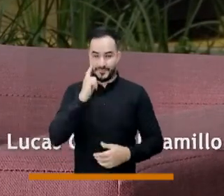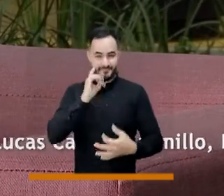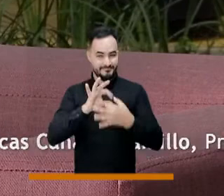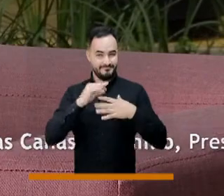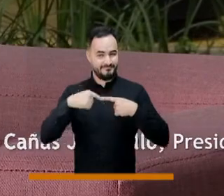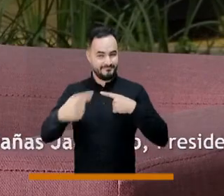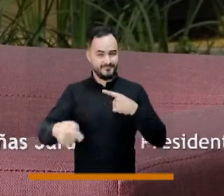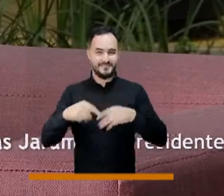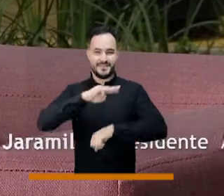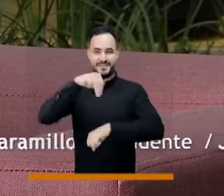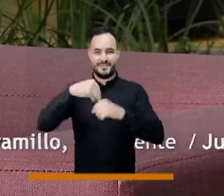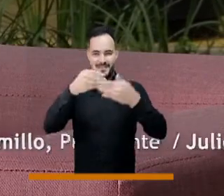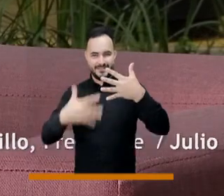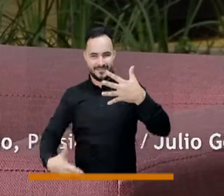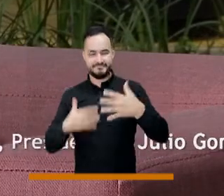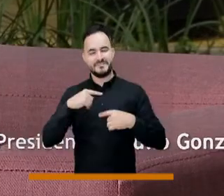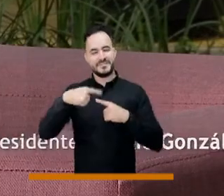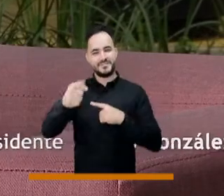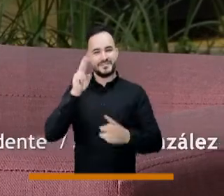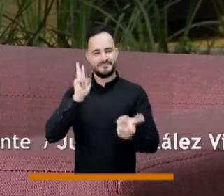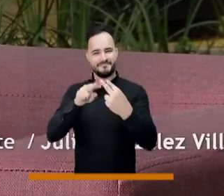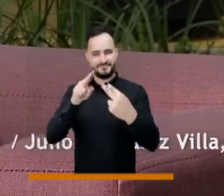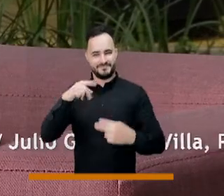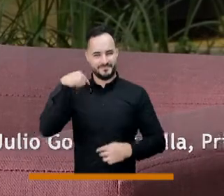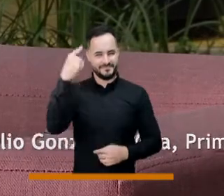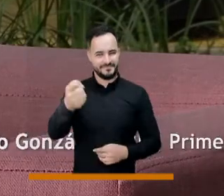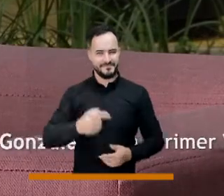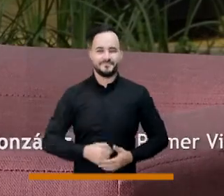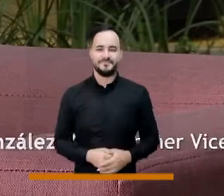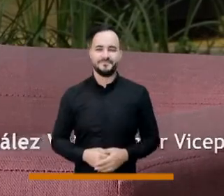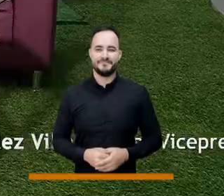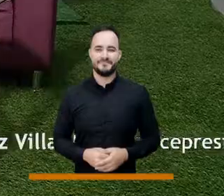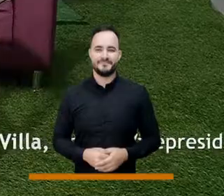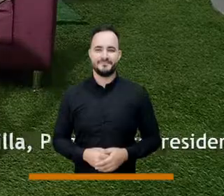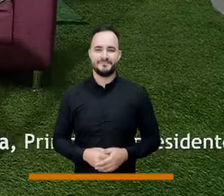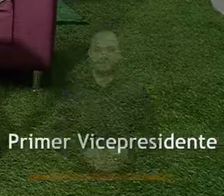con nuestra programación y nosotros nos vemos en un próximo De Frente a la Gente.